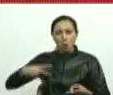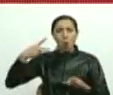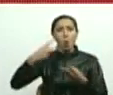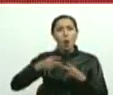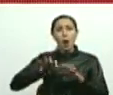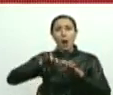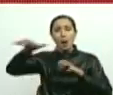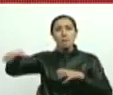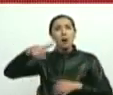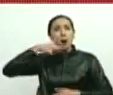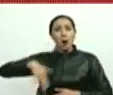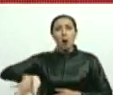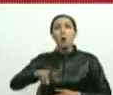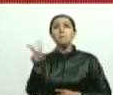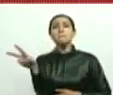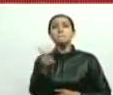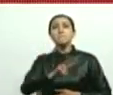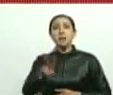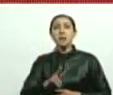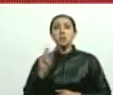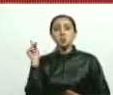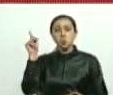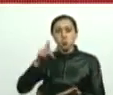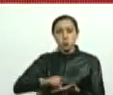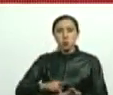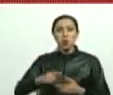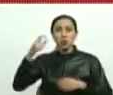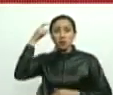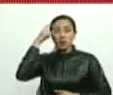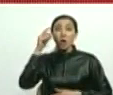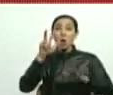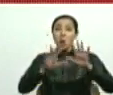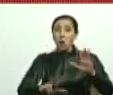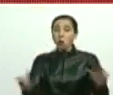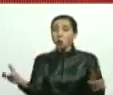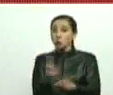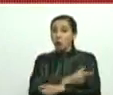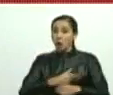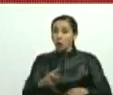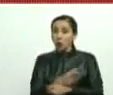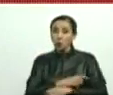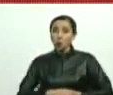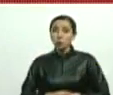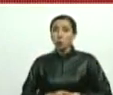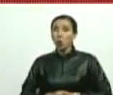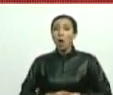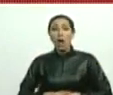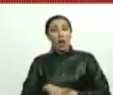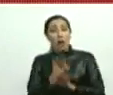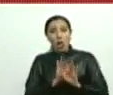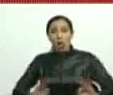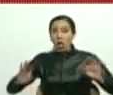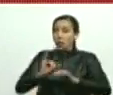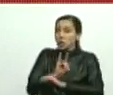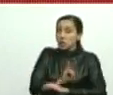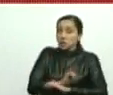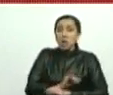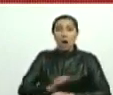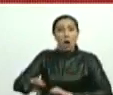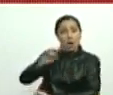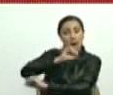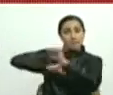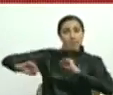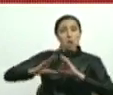y venezolanas que asistan el próximo 8 de agosto, absteniéndome de traicionar su mandato y evitando en toda